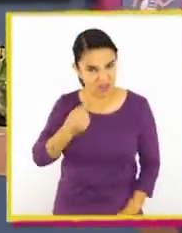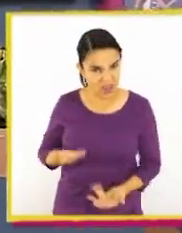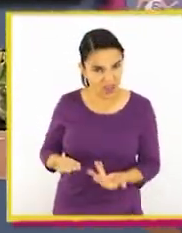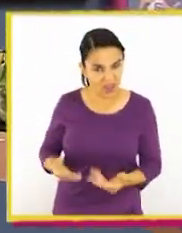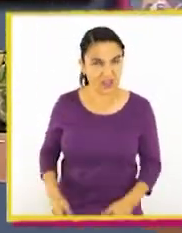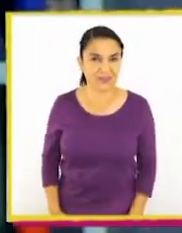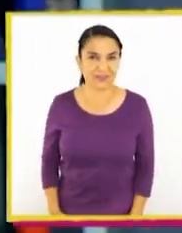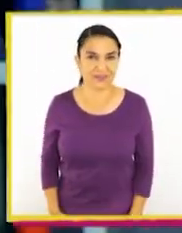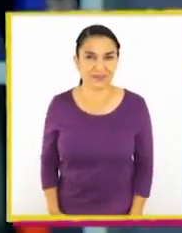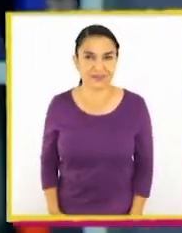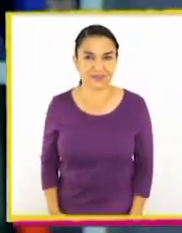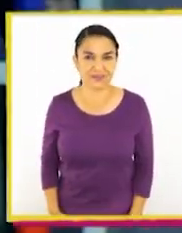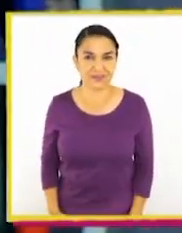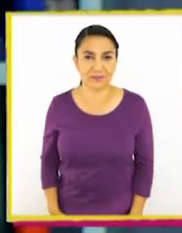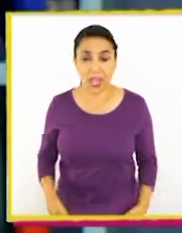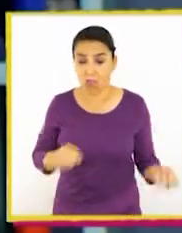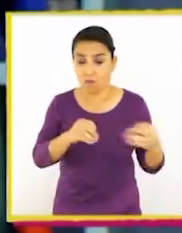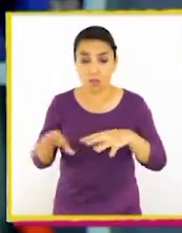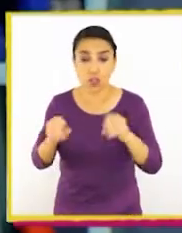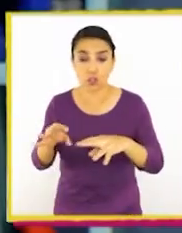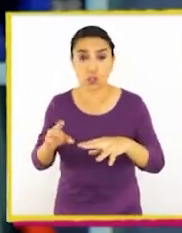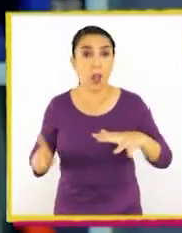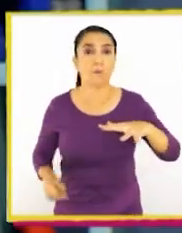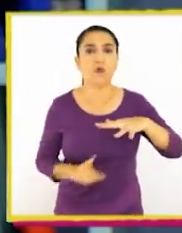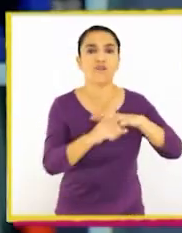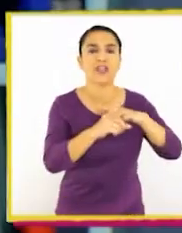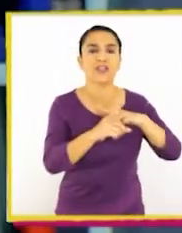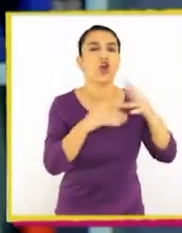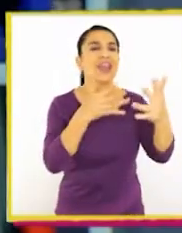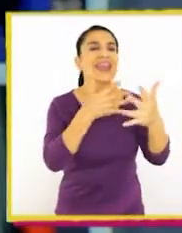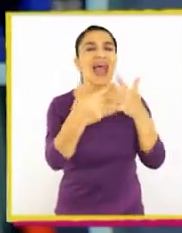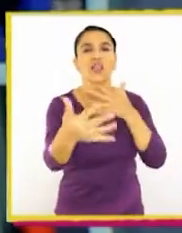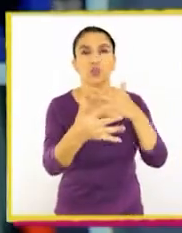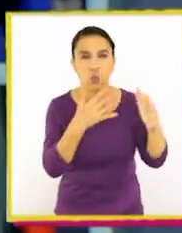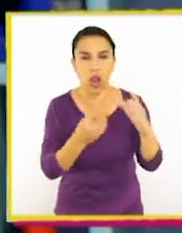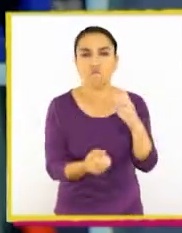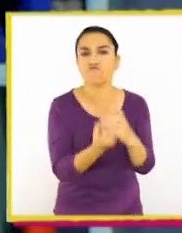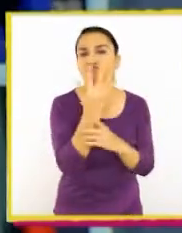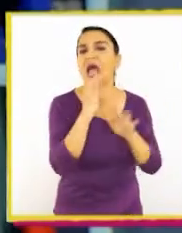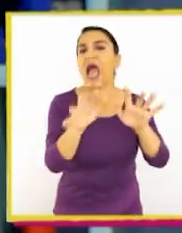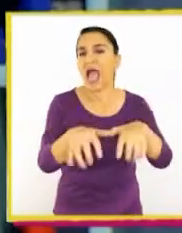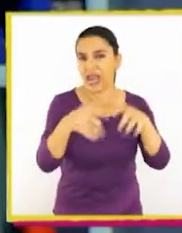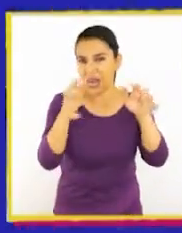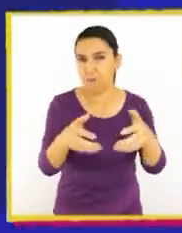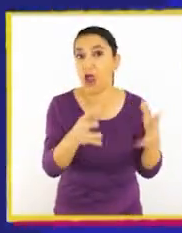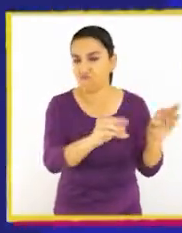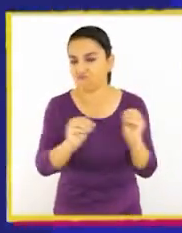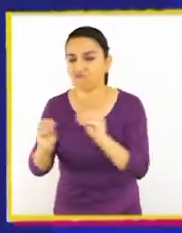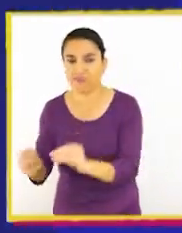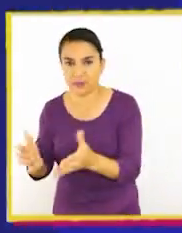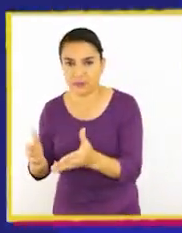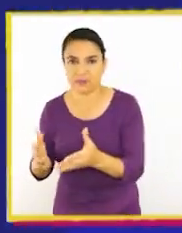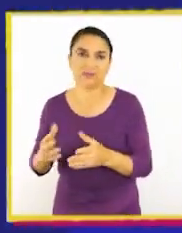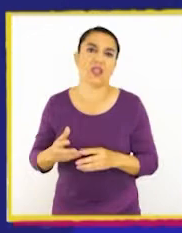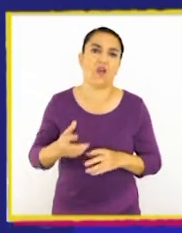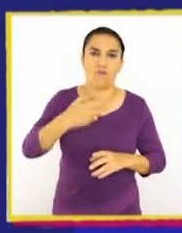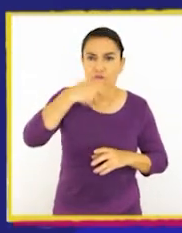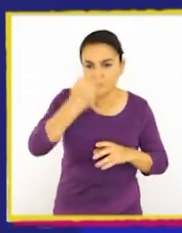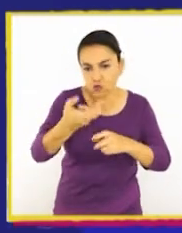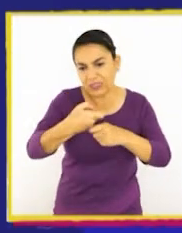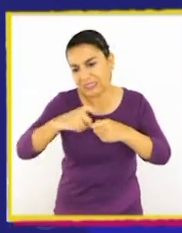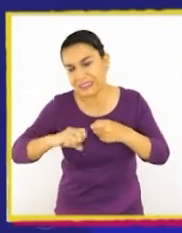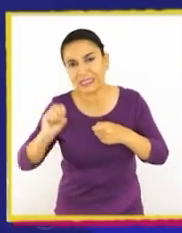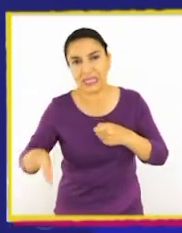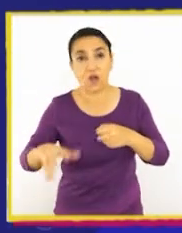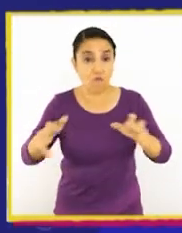es? Son nuestros desechos provenientes del mundo natural, vegetal y animal. Desde las cáscaras de